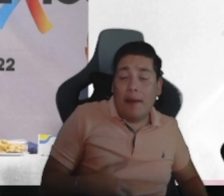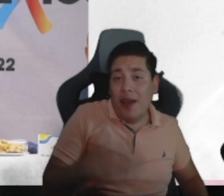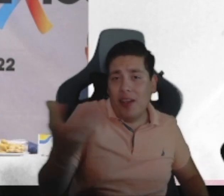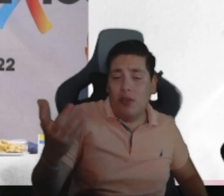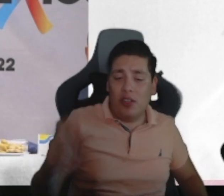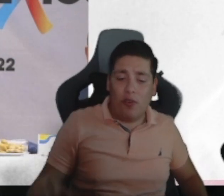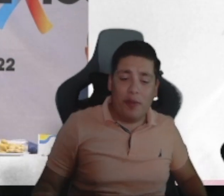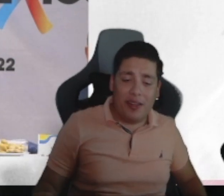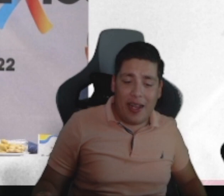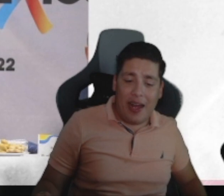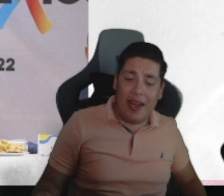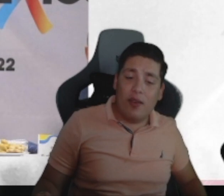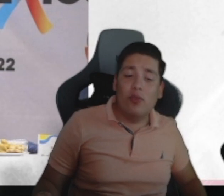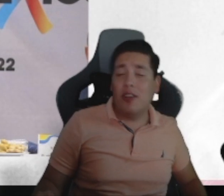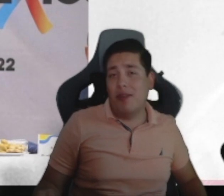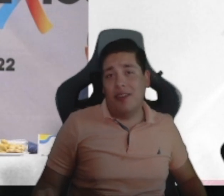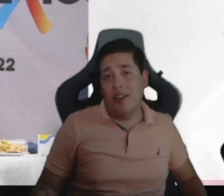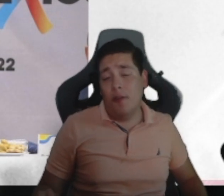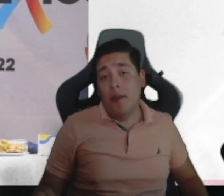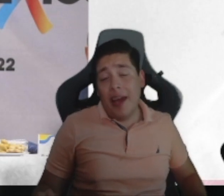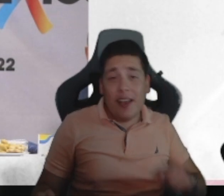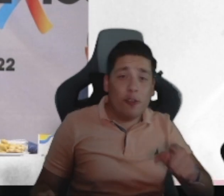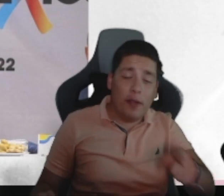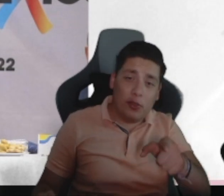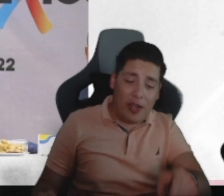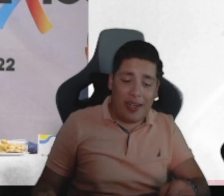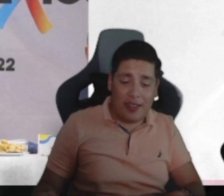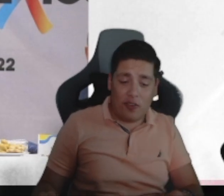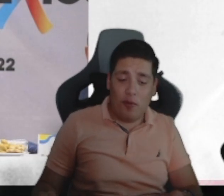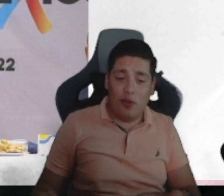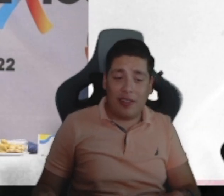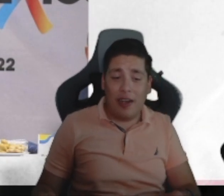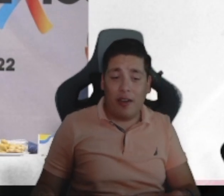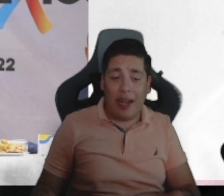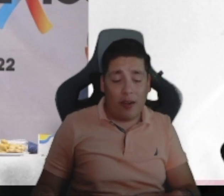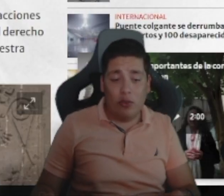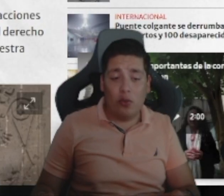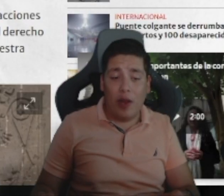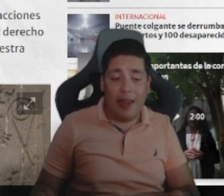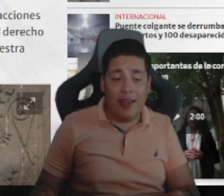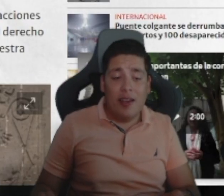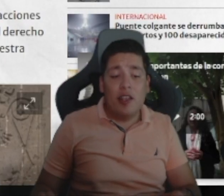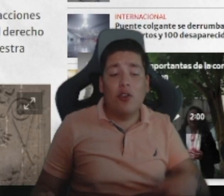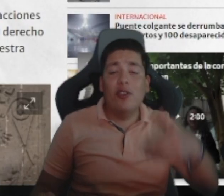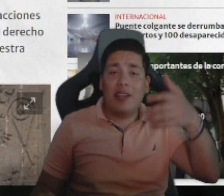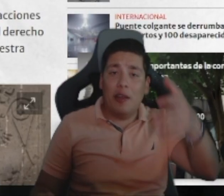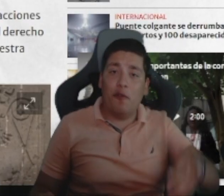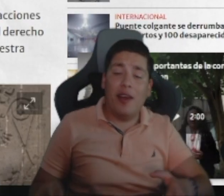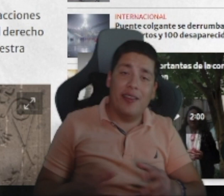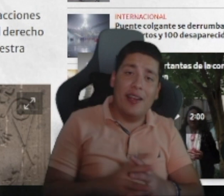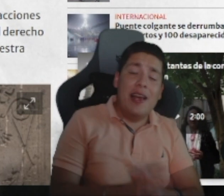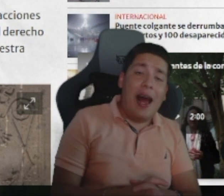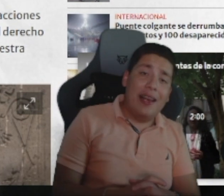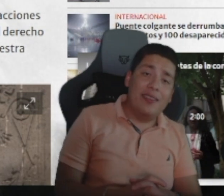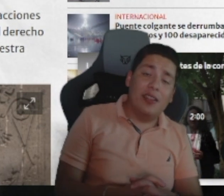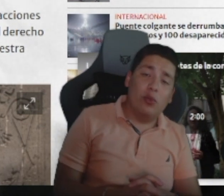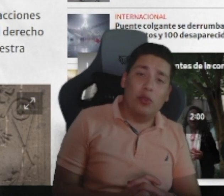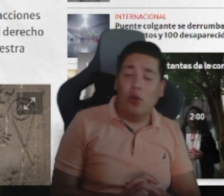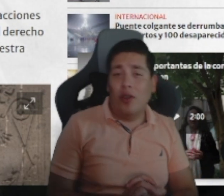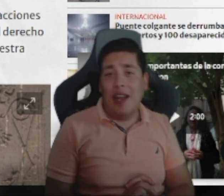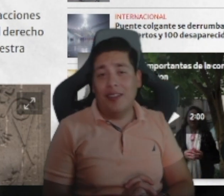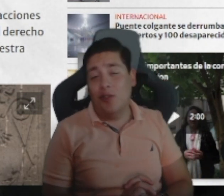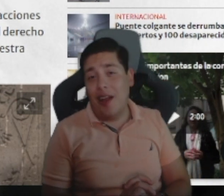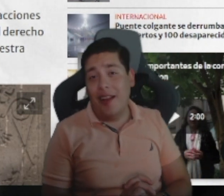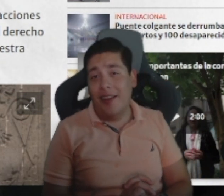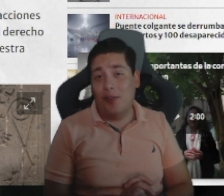y que México se convirtiera en un cementerio. Esos personajes como Luis Carlos Ugalde son los que defienden al